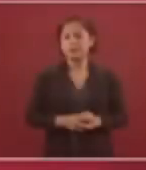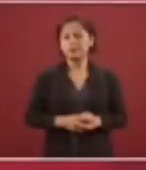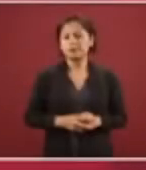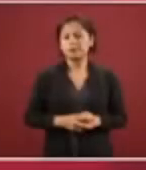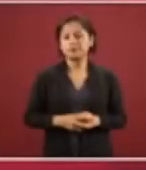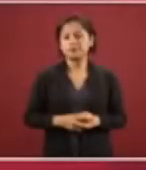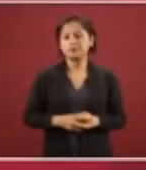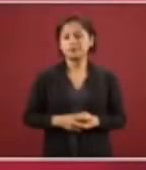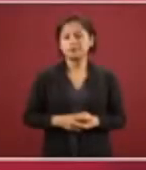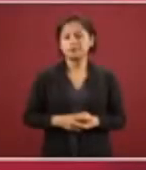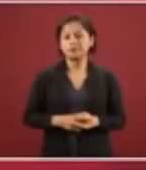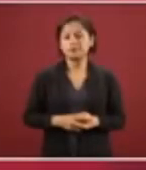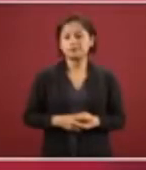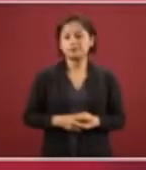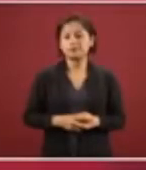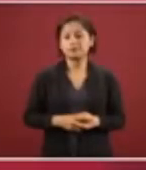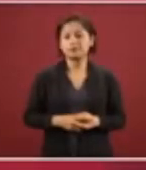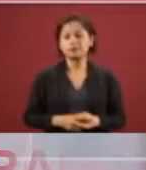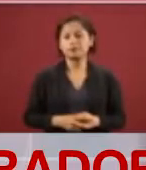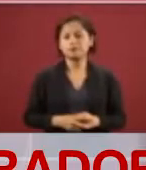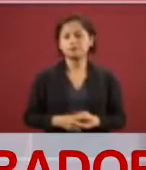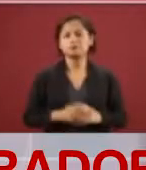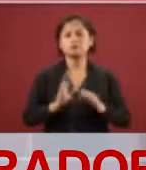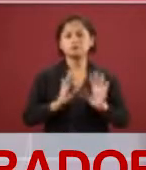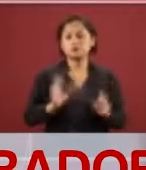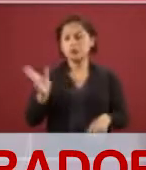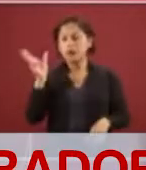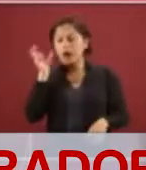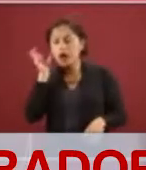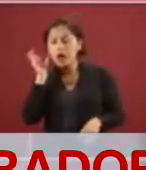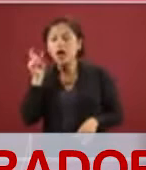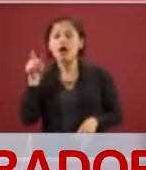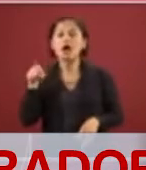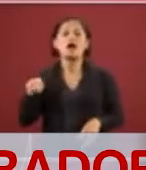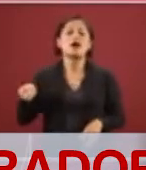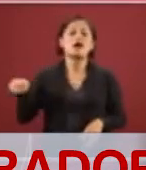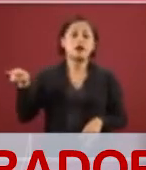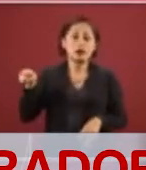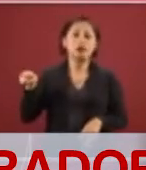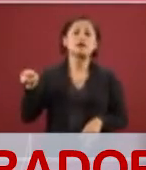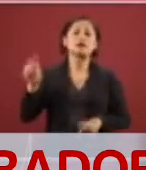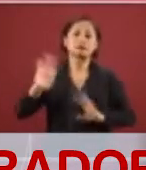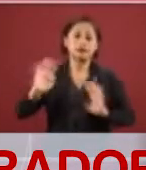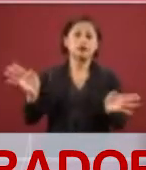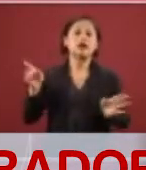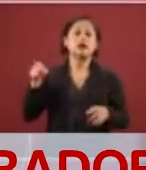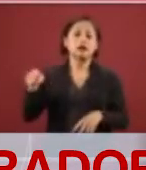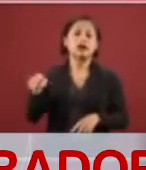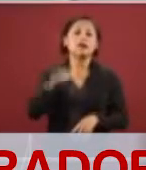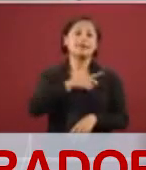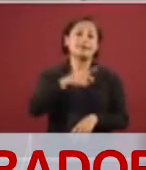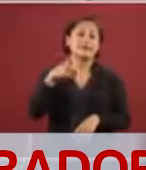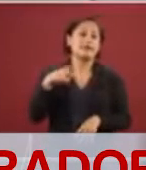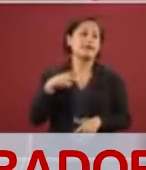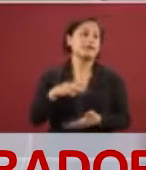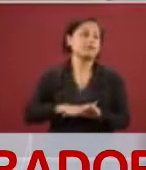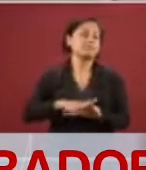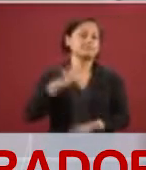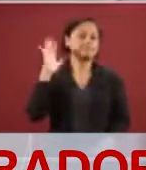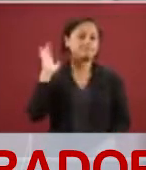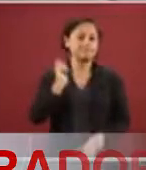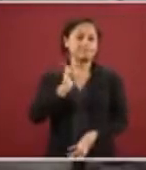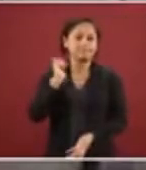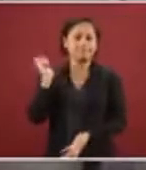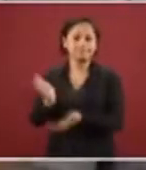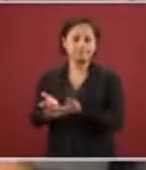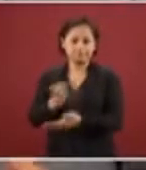Ya se ha dado a conocer de que existe esta enorme deuda, ¿no? Primero